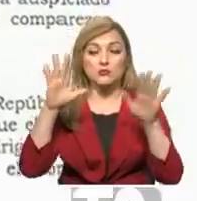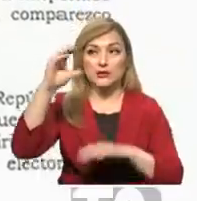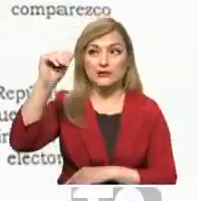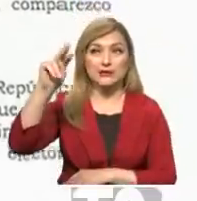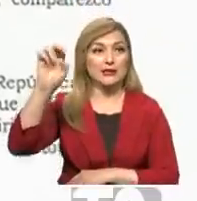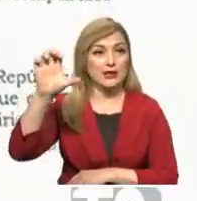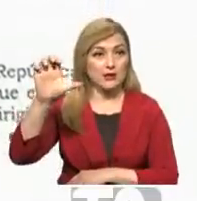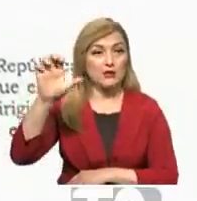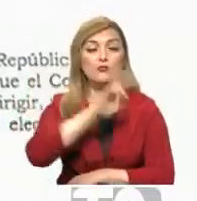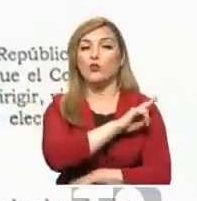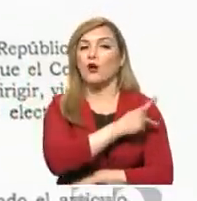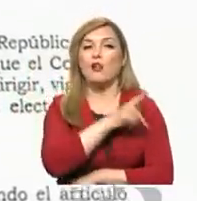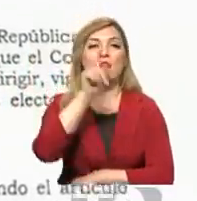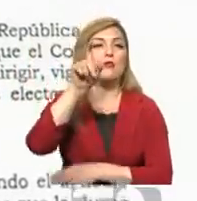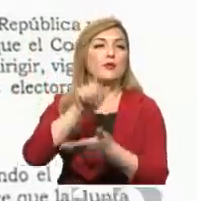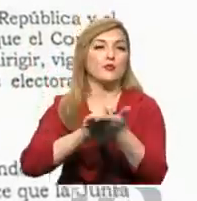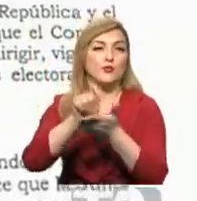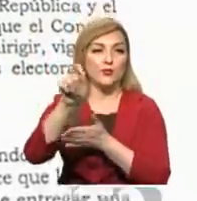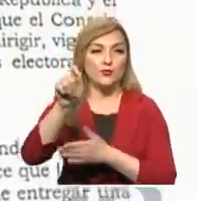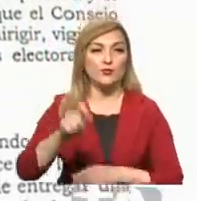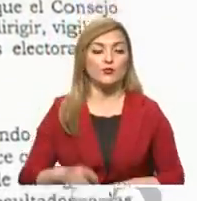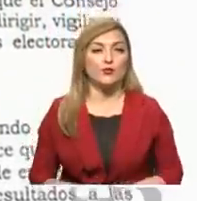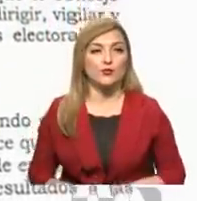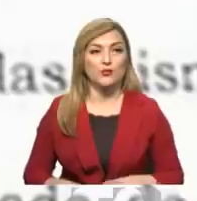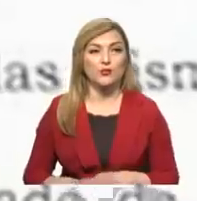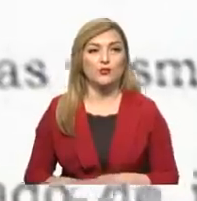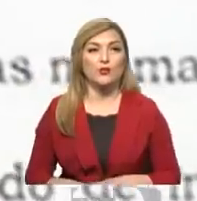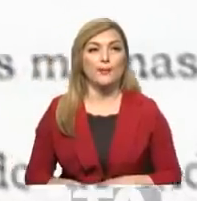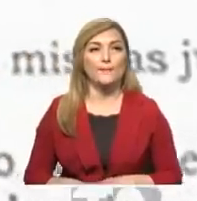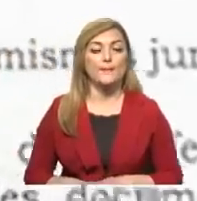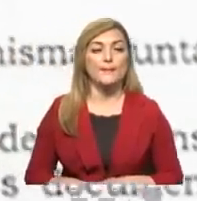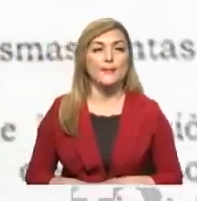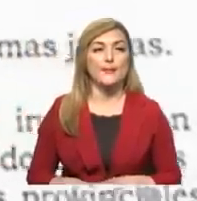CNE debe aprobarlo.